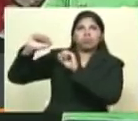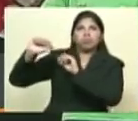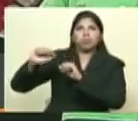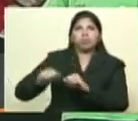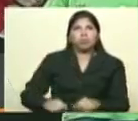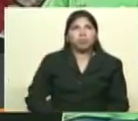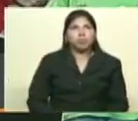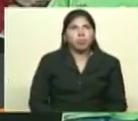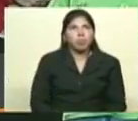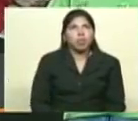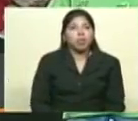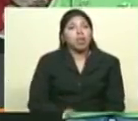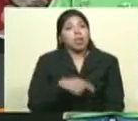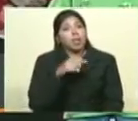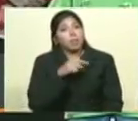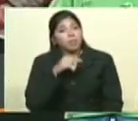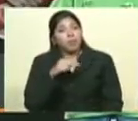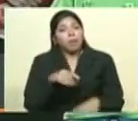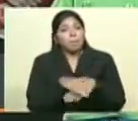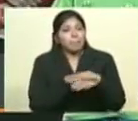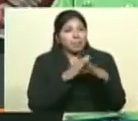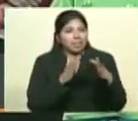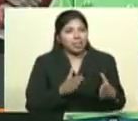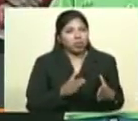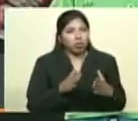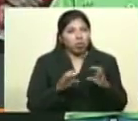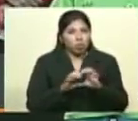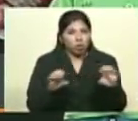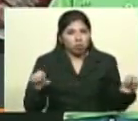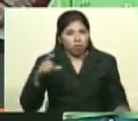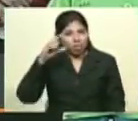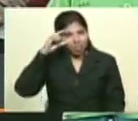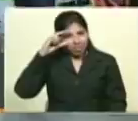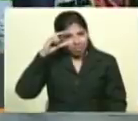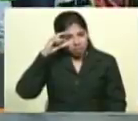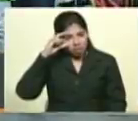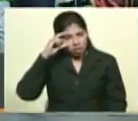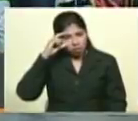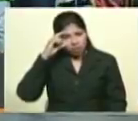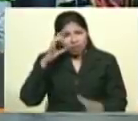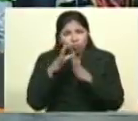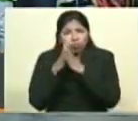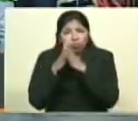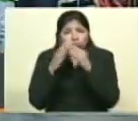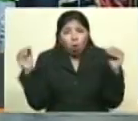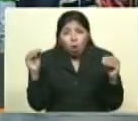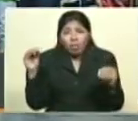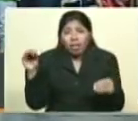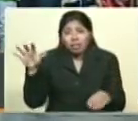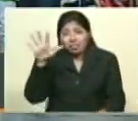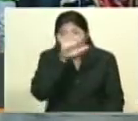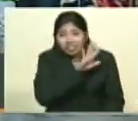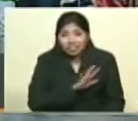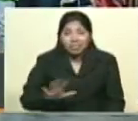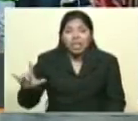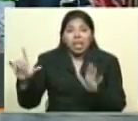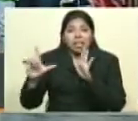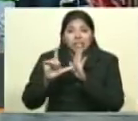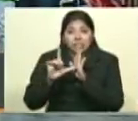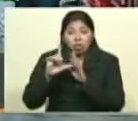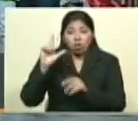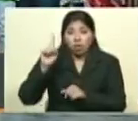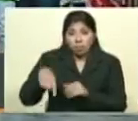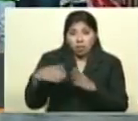Compañero ministro de Educación, en todas las escuelas, en todos los liceos, debe